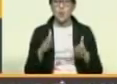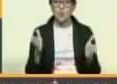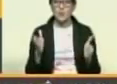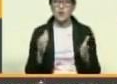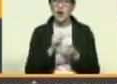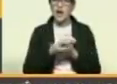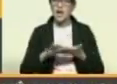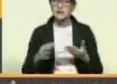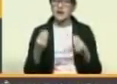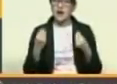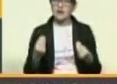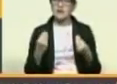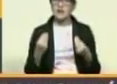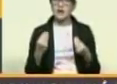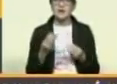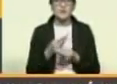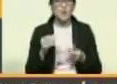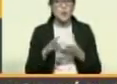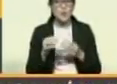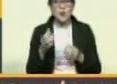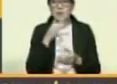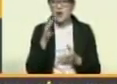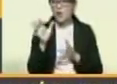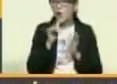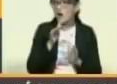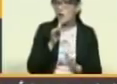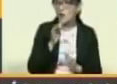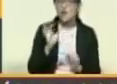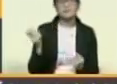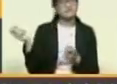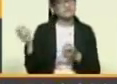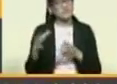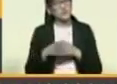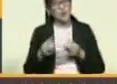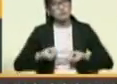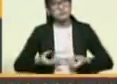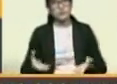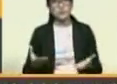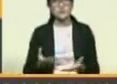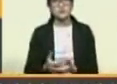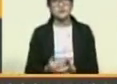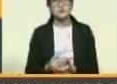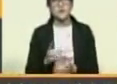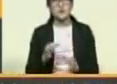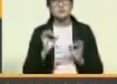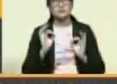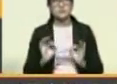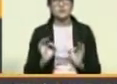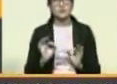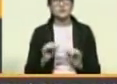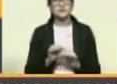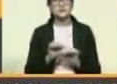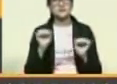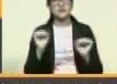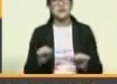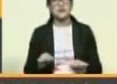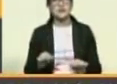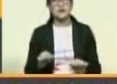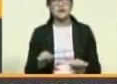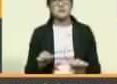problemas de suministro en todos sus niveles, pero fundamentalmente consolidar el sistema